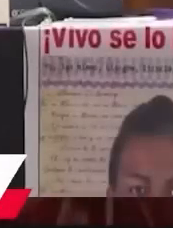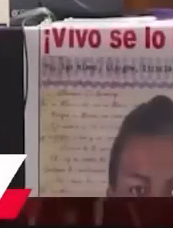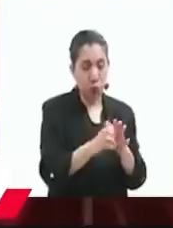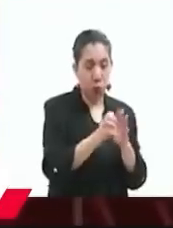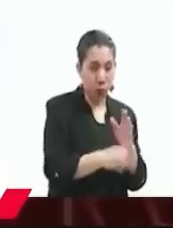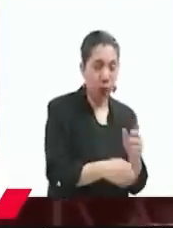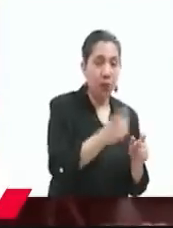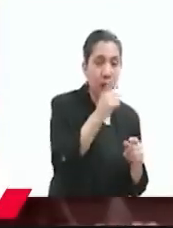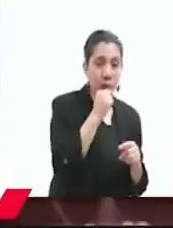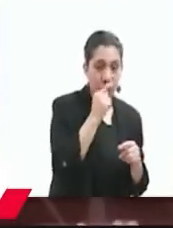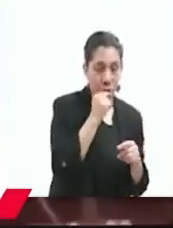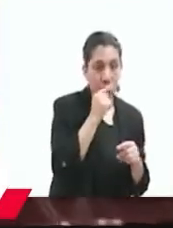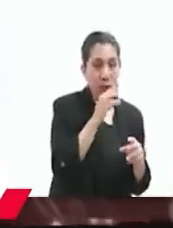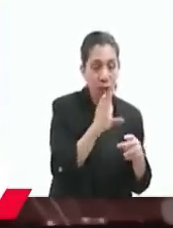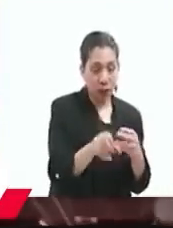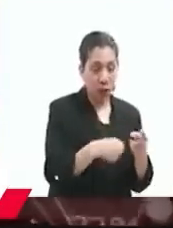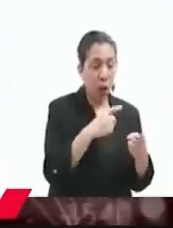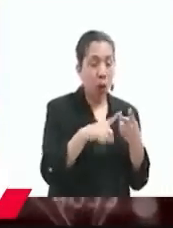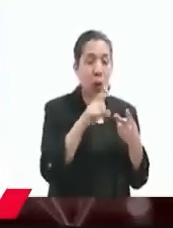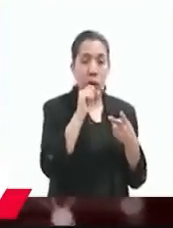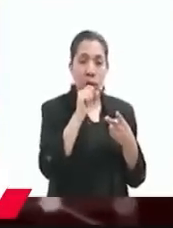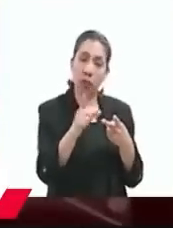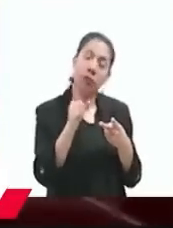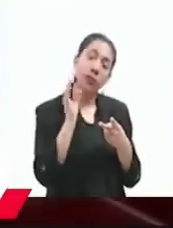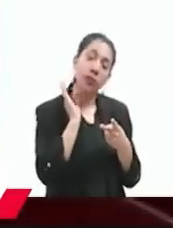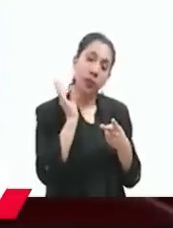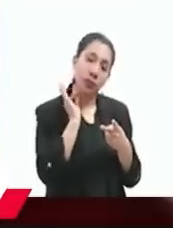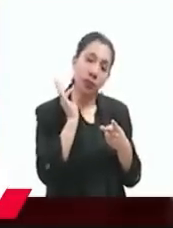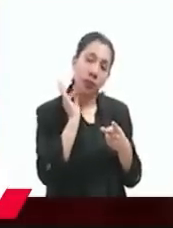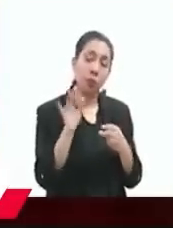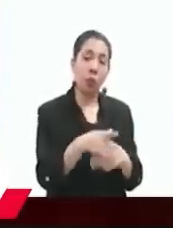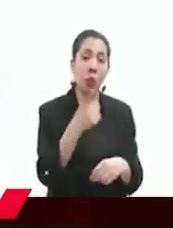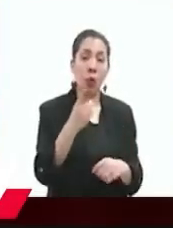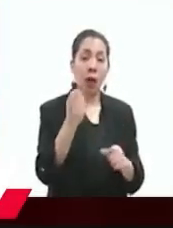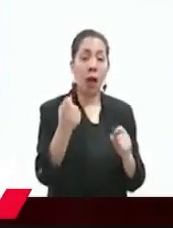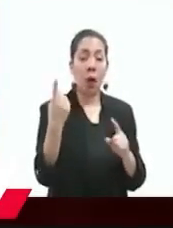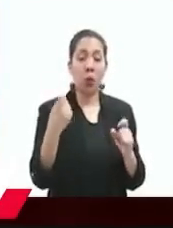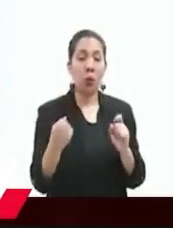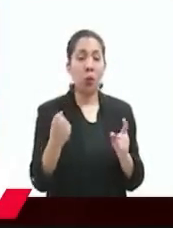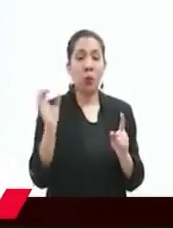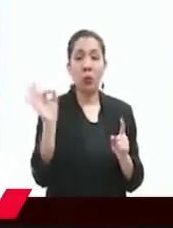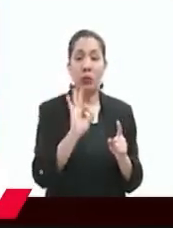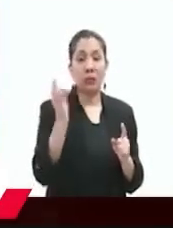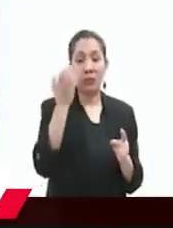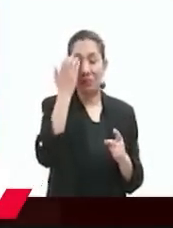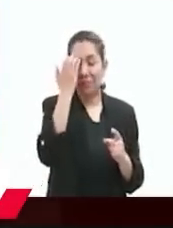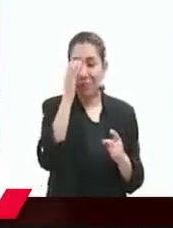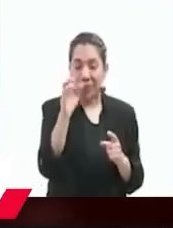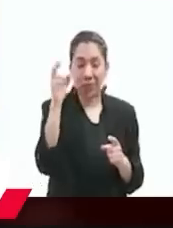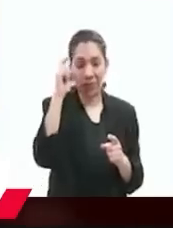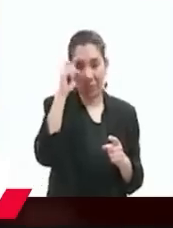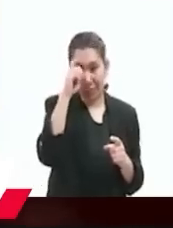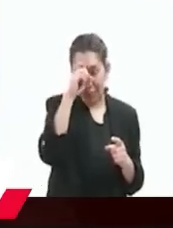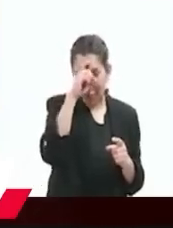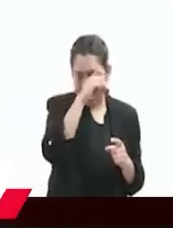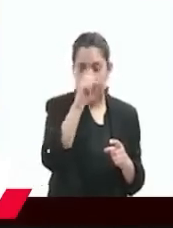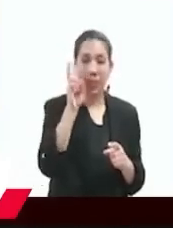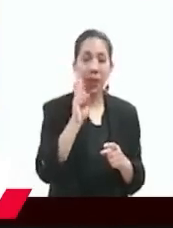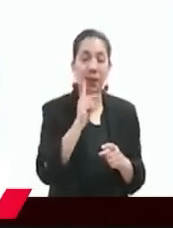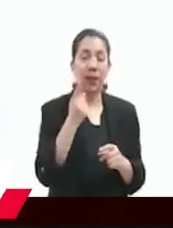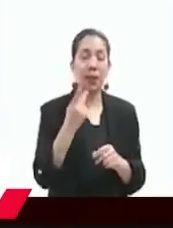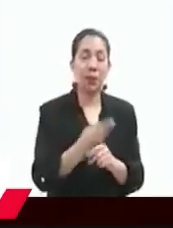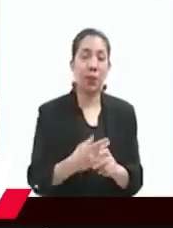pues dejan tarea a la fiscalía general de la república entre ayer y hoy se presentarían estas nuevas